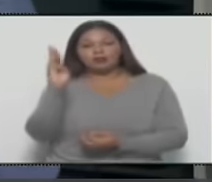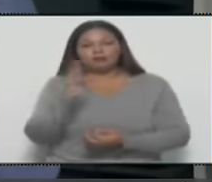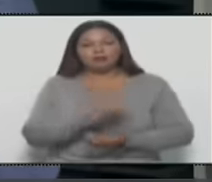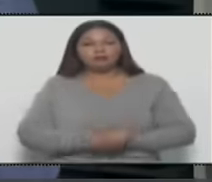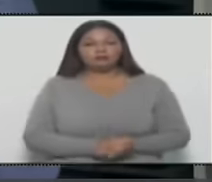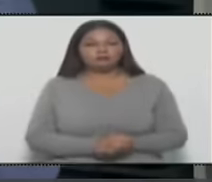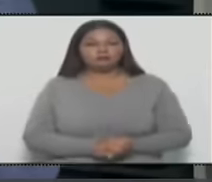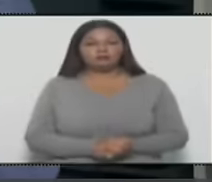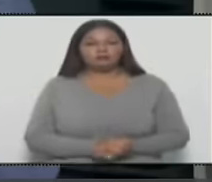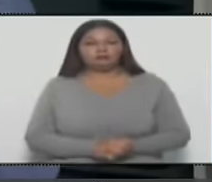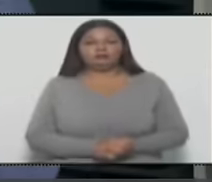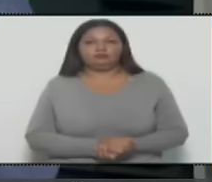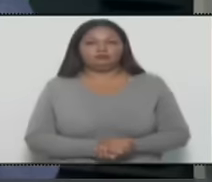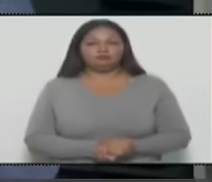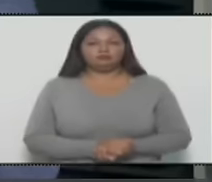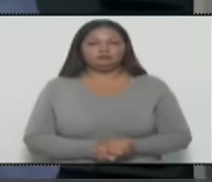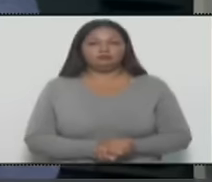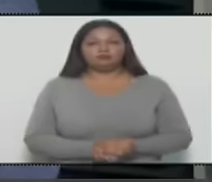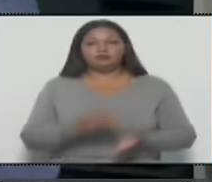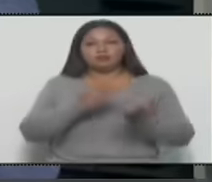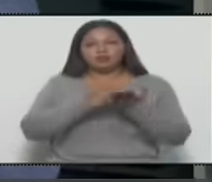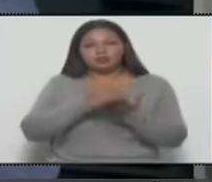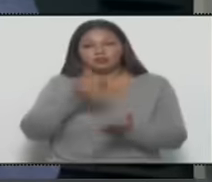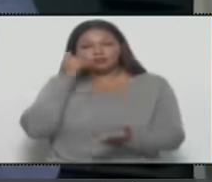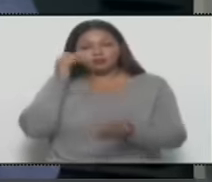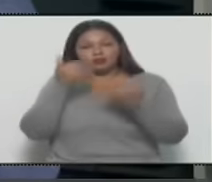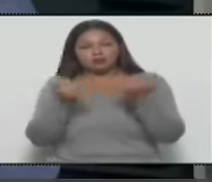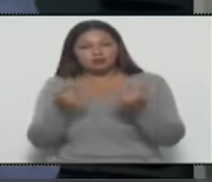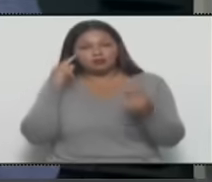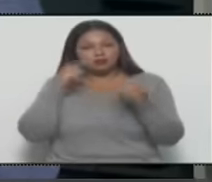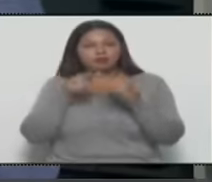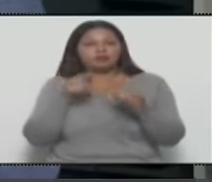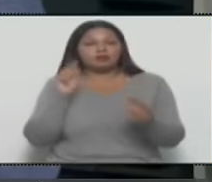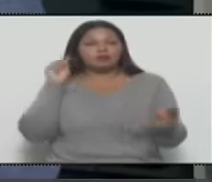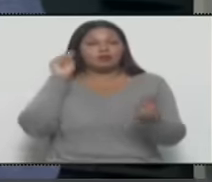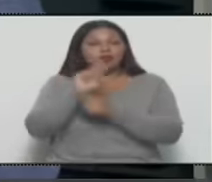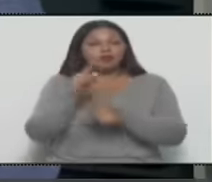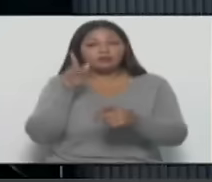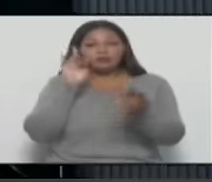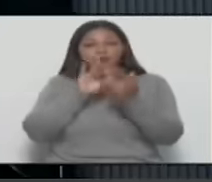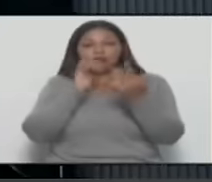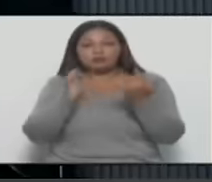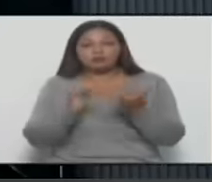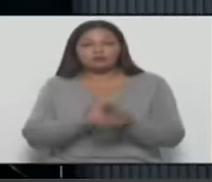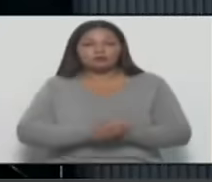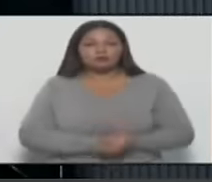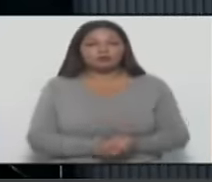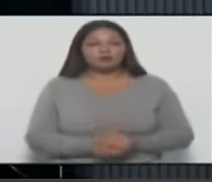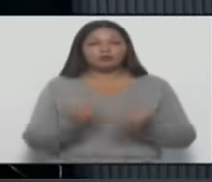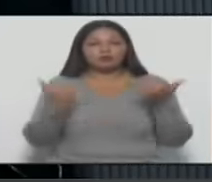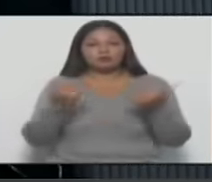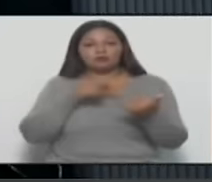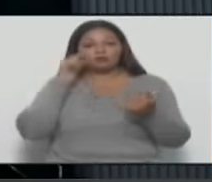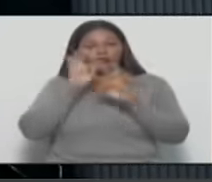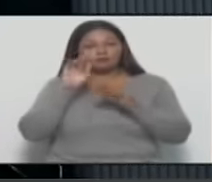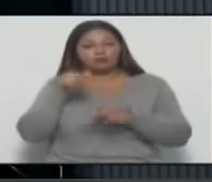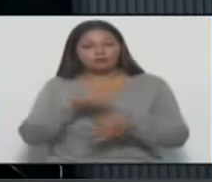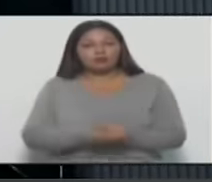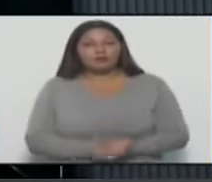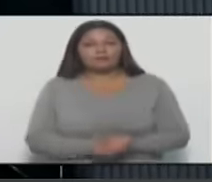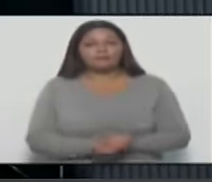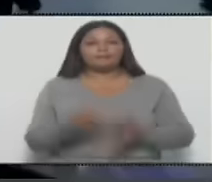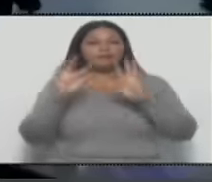fue objeto de ataque CanTV. Atacaron directamente a CanTV. Este secuestro de rutas justamente es un tipo de